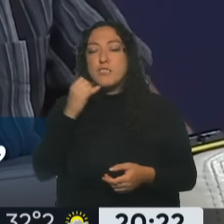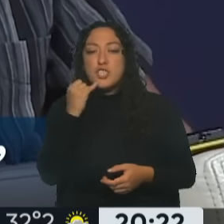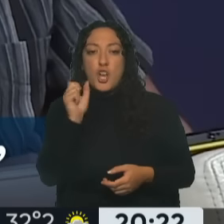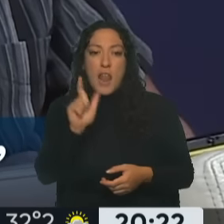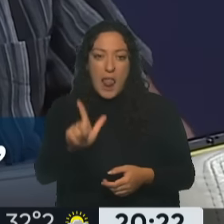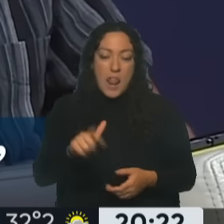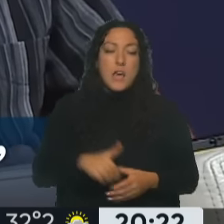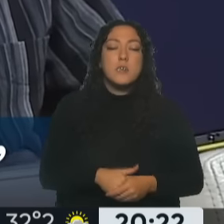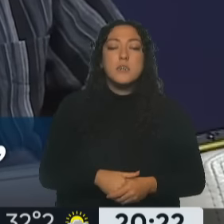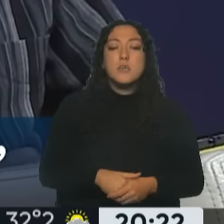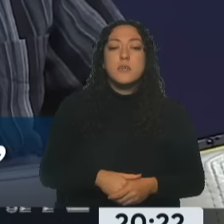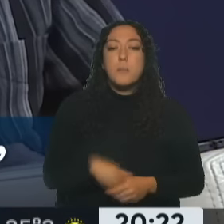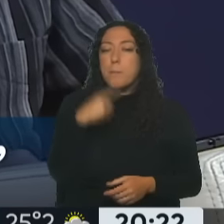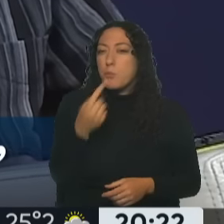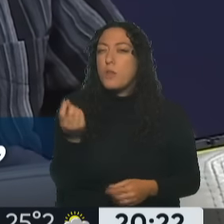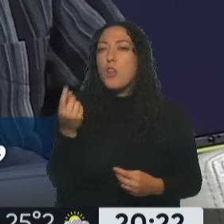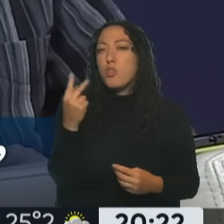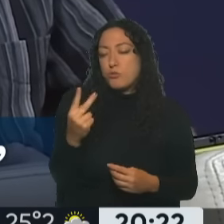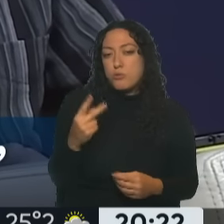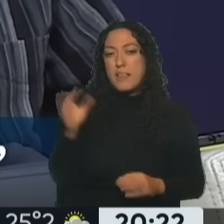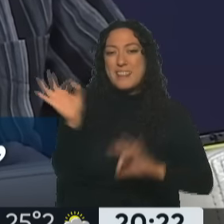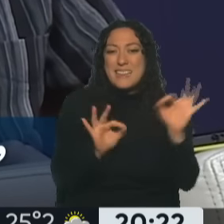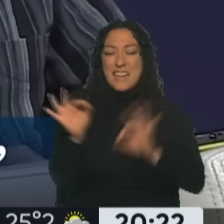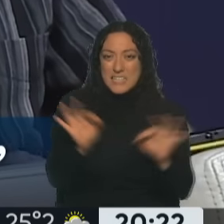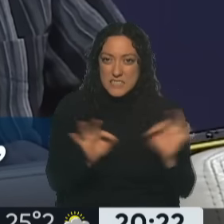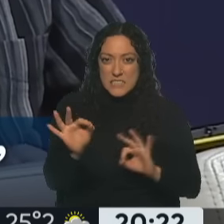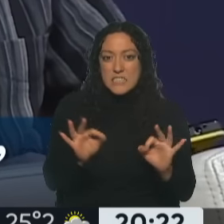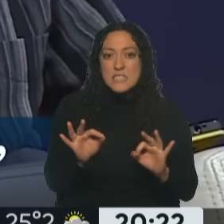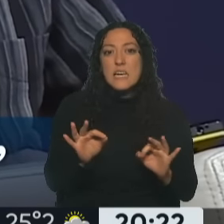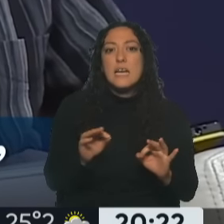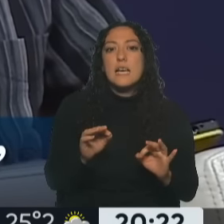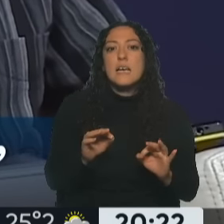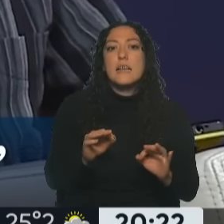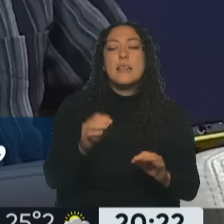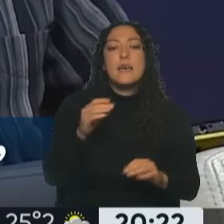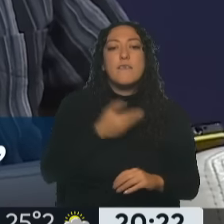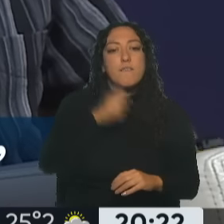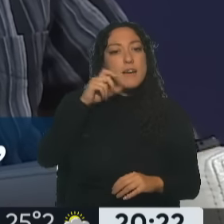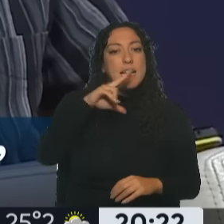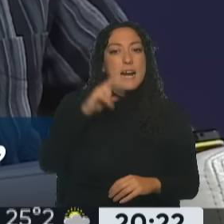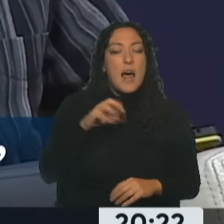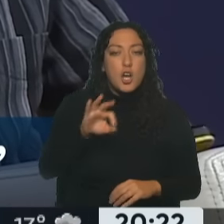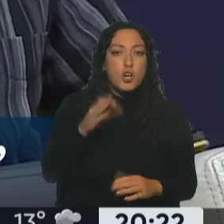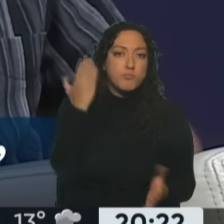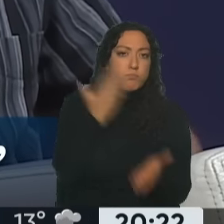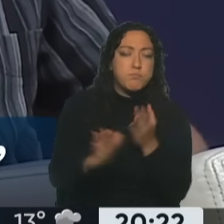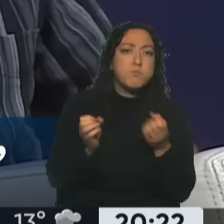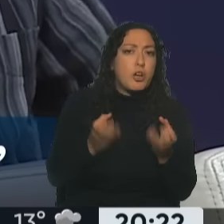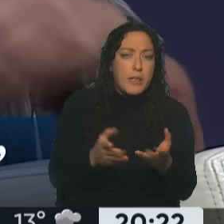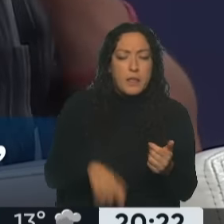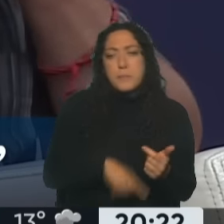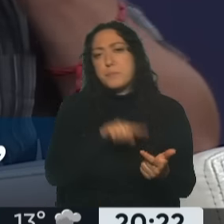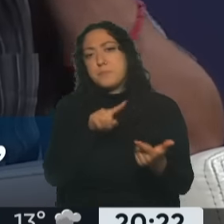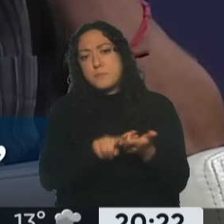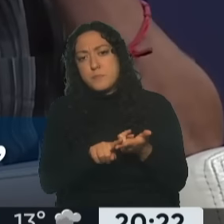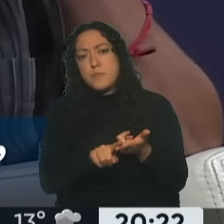contar los detalles o cuál es el motivo por el cual se decidió desplazar a Guillermo ferraro y por otra parte usted hablaba